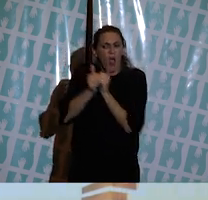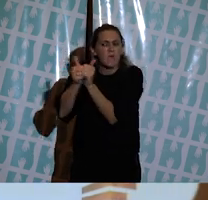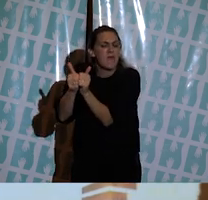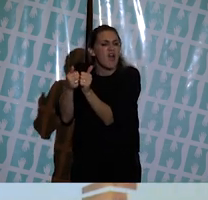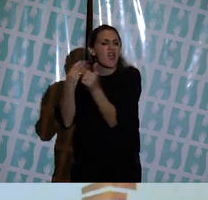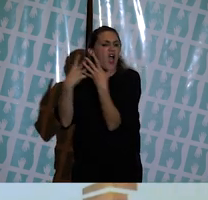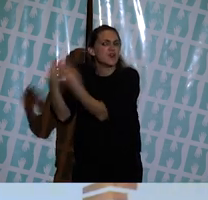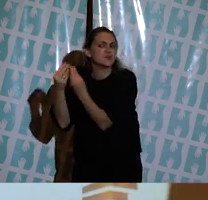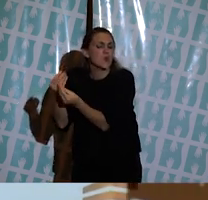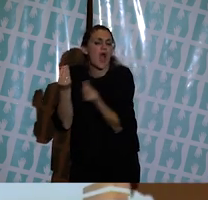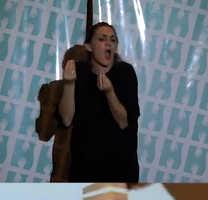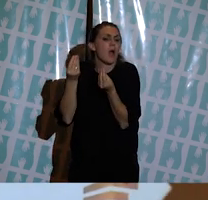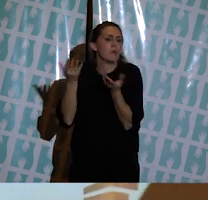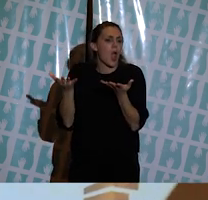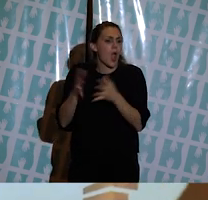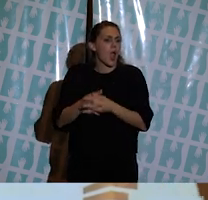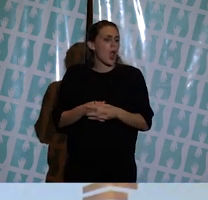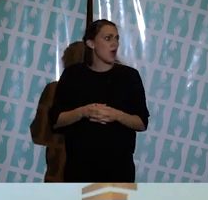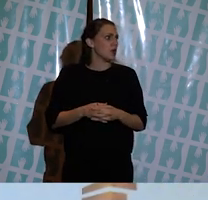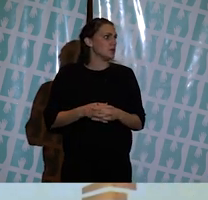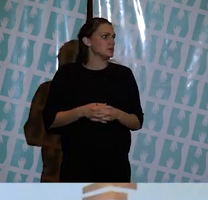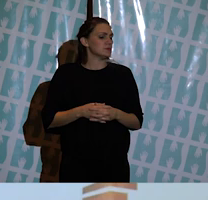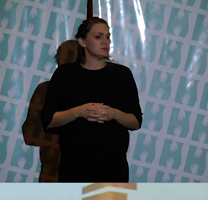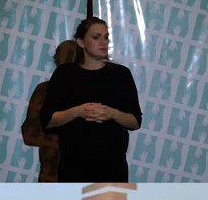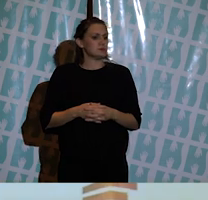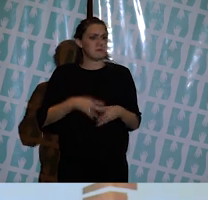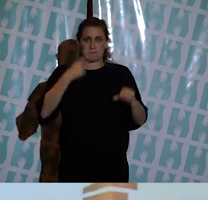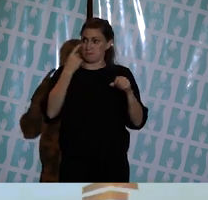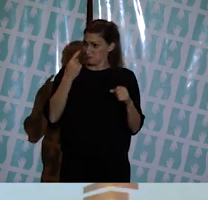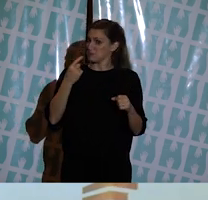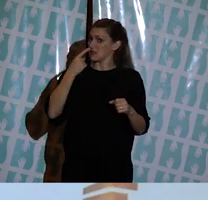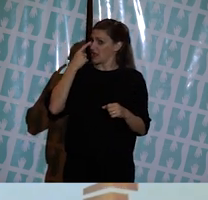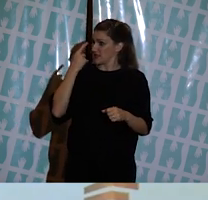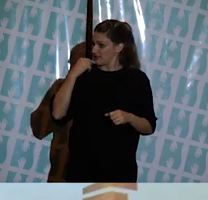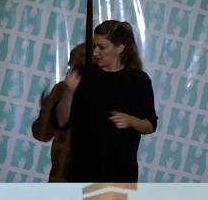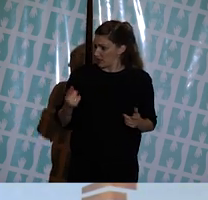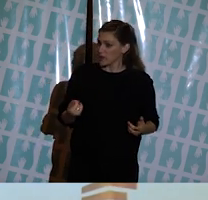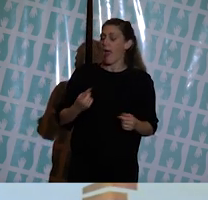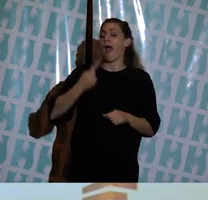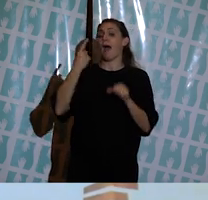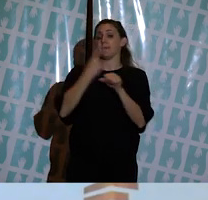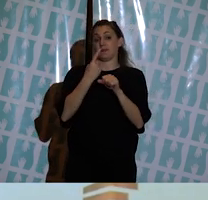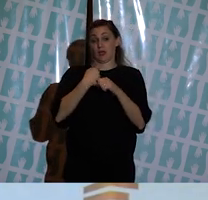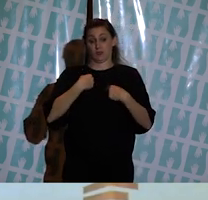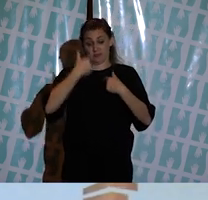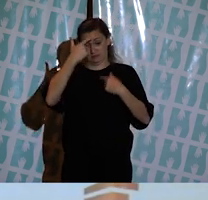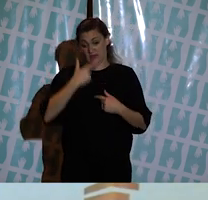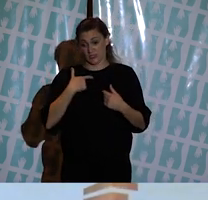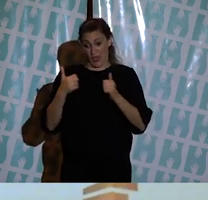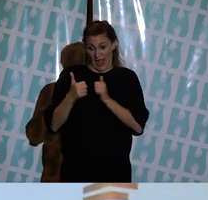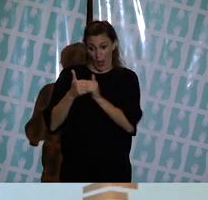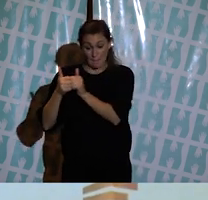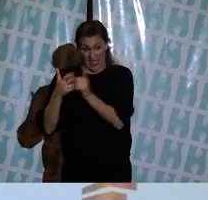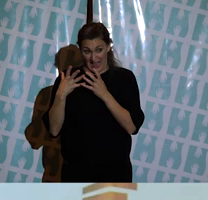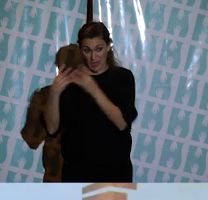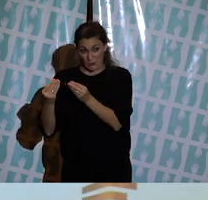persona? Muy buena pregunta. Primero, bueno, hay que estar bien uno, eso siempre decimos,